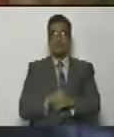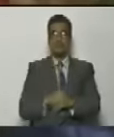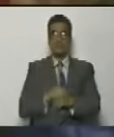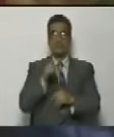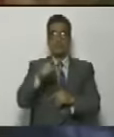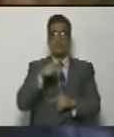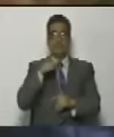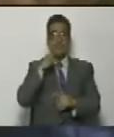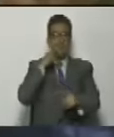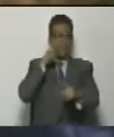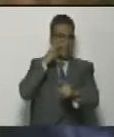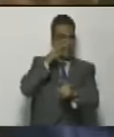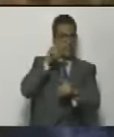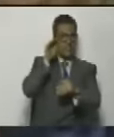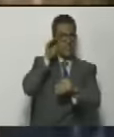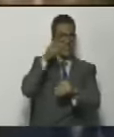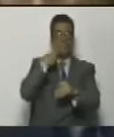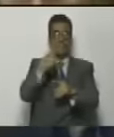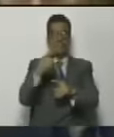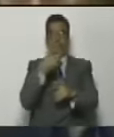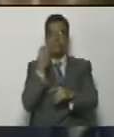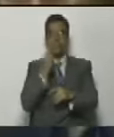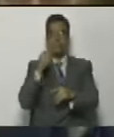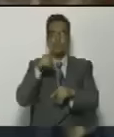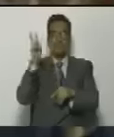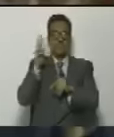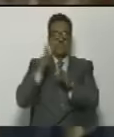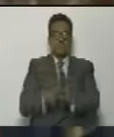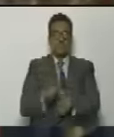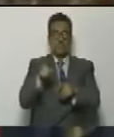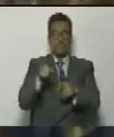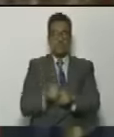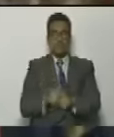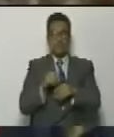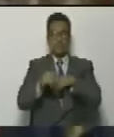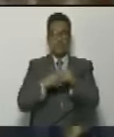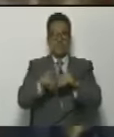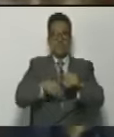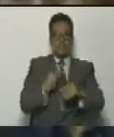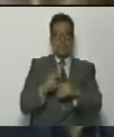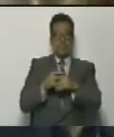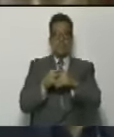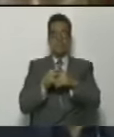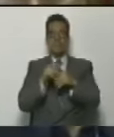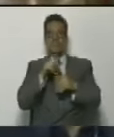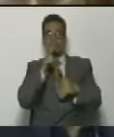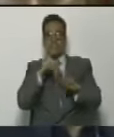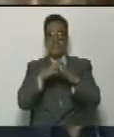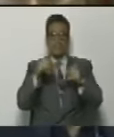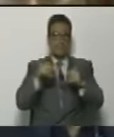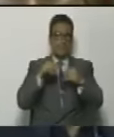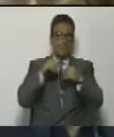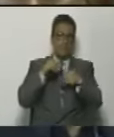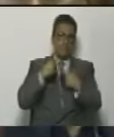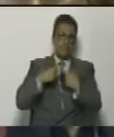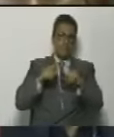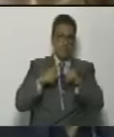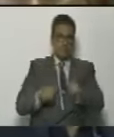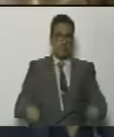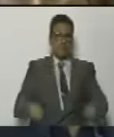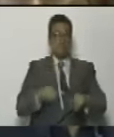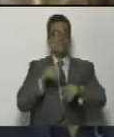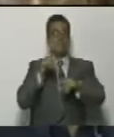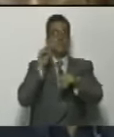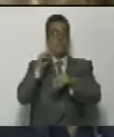en su visión infinita le dijo a la juventud venezolana que esta no podía ser una generación frustrada, sino todo lo contrario, que debía ser